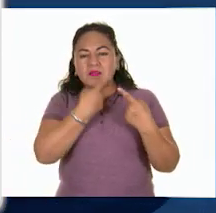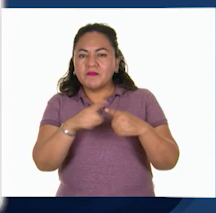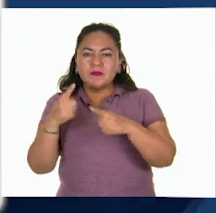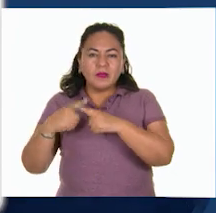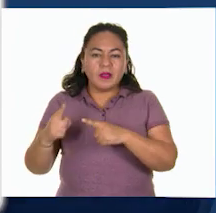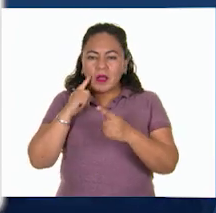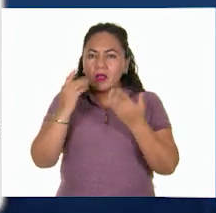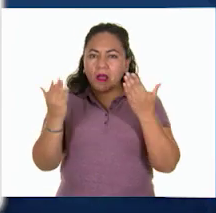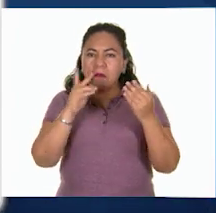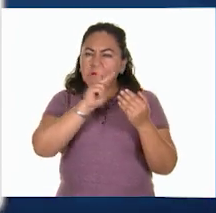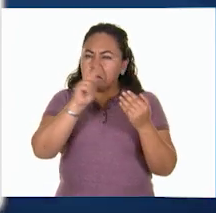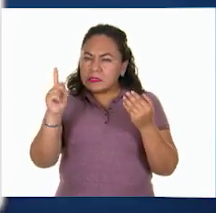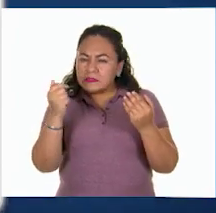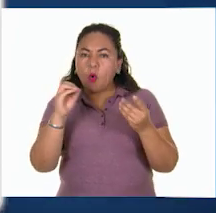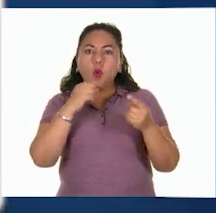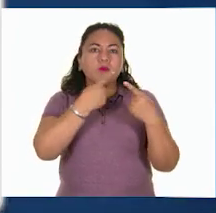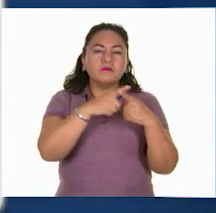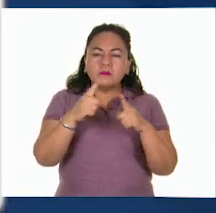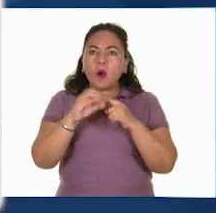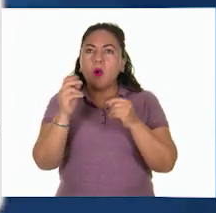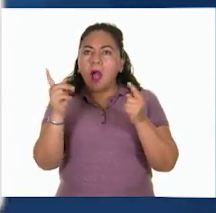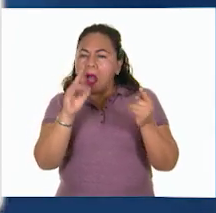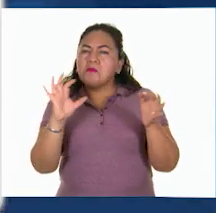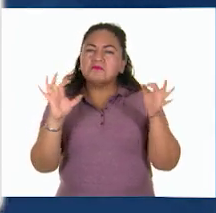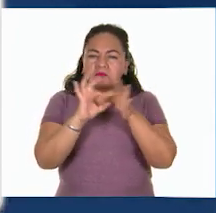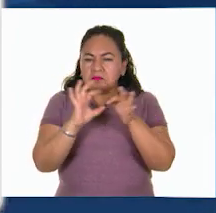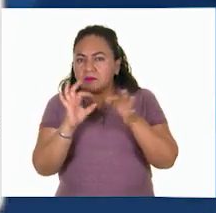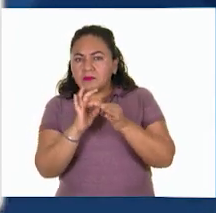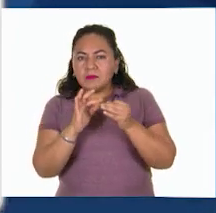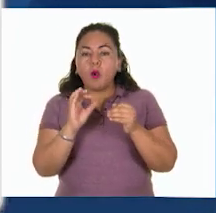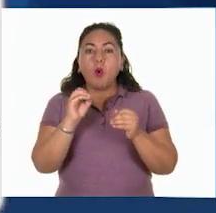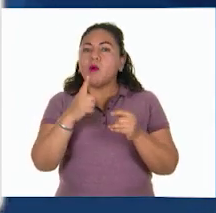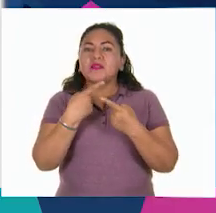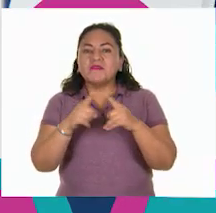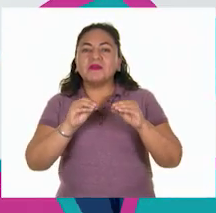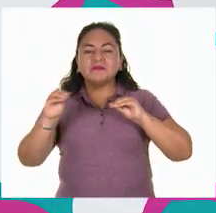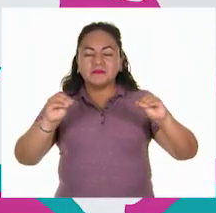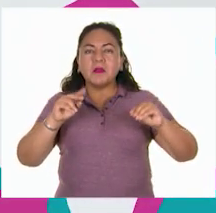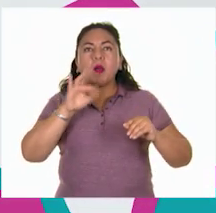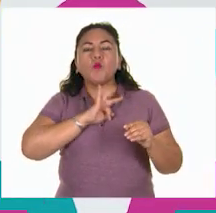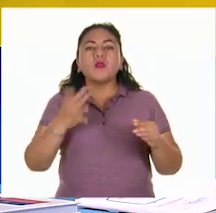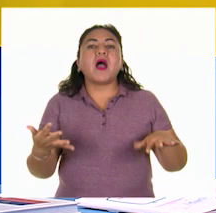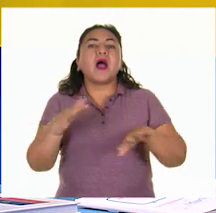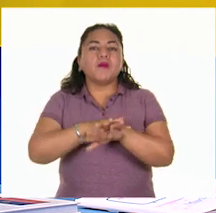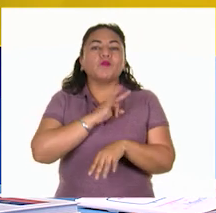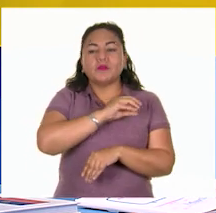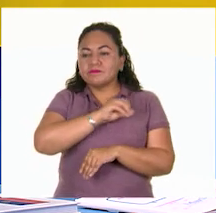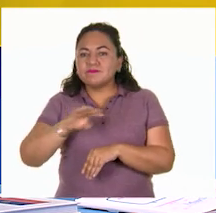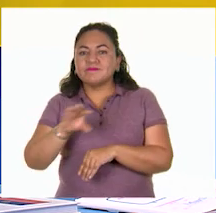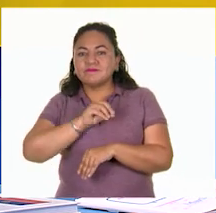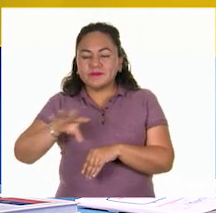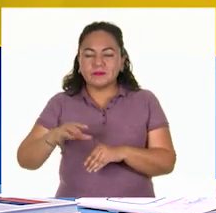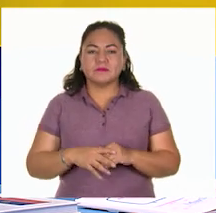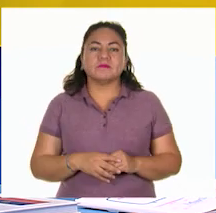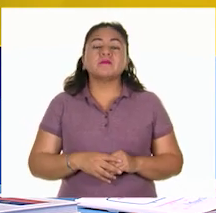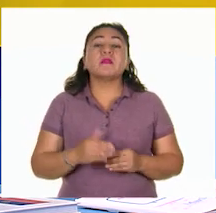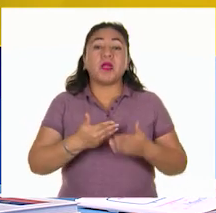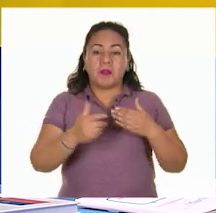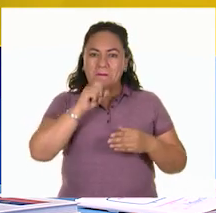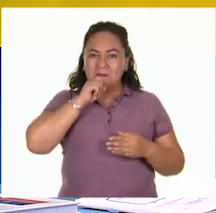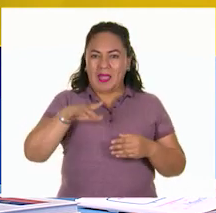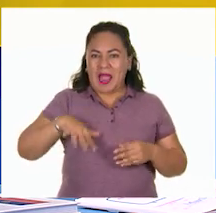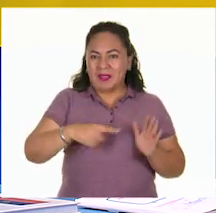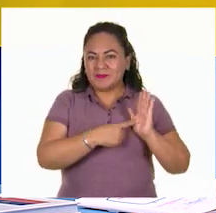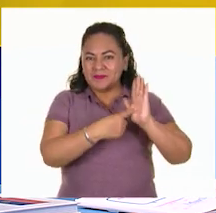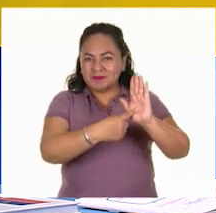que comparten, lo que hace posible que podamos adaptarlos. Y sobre eso, María, y a nuestros estudiantes en